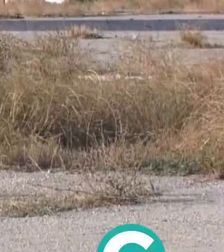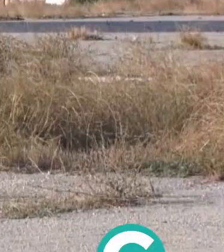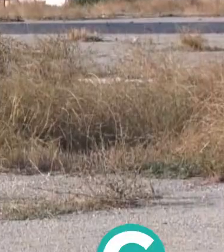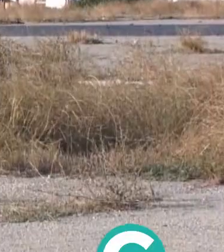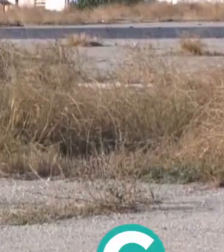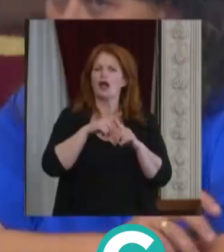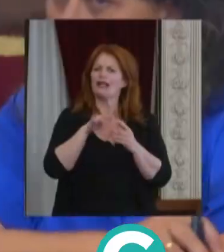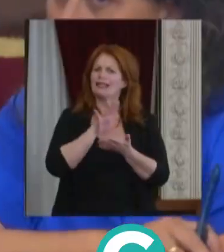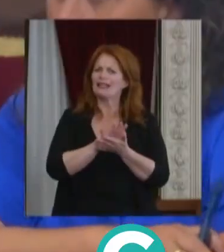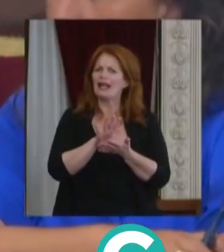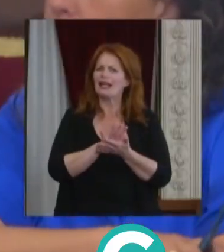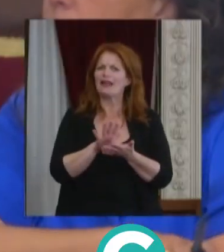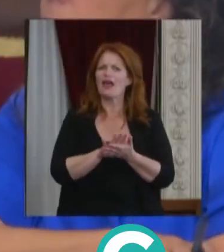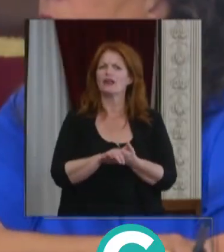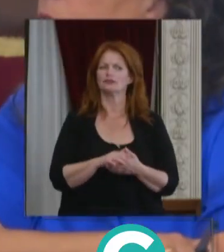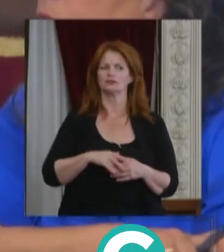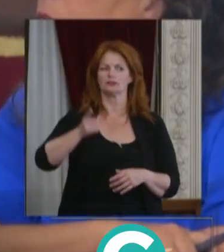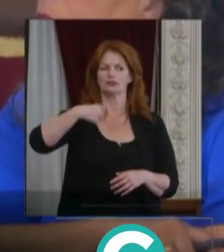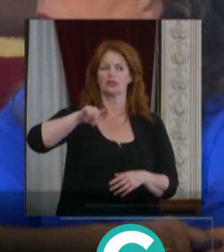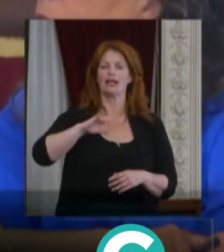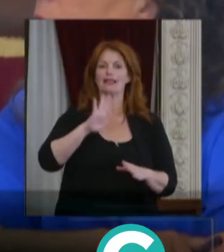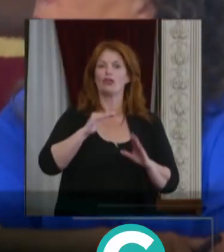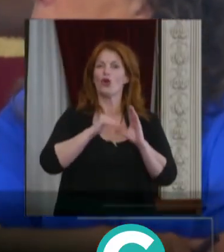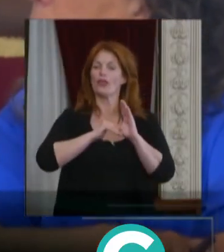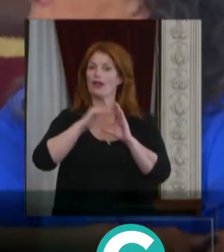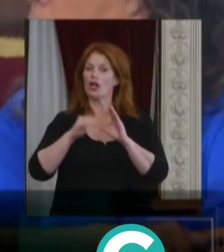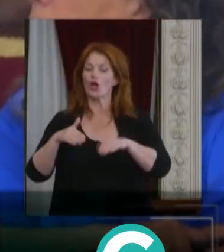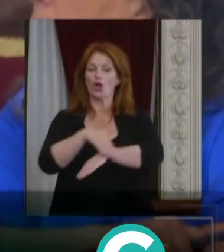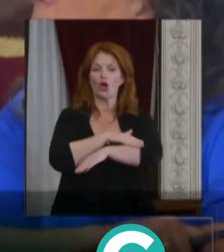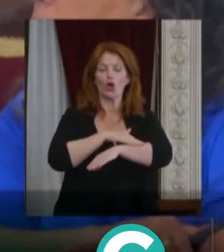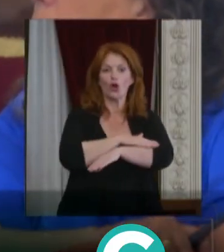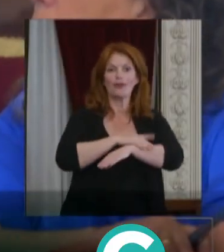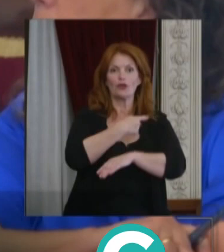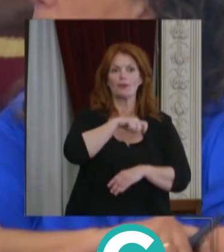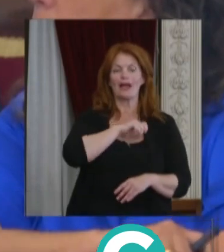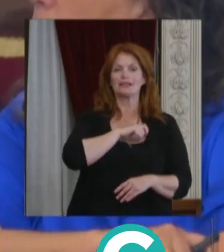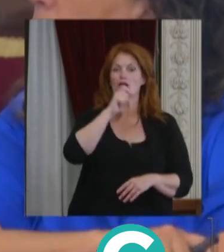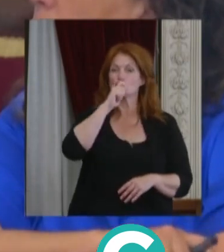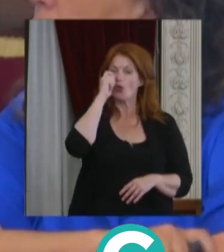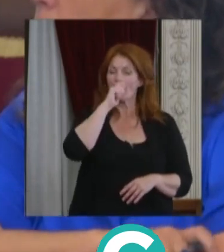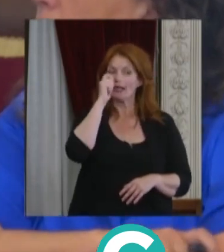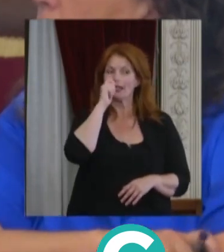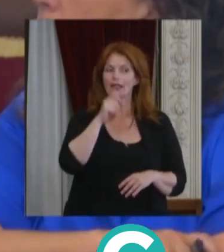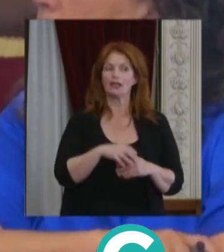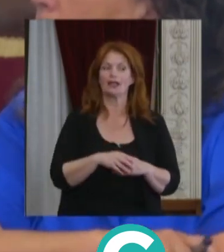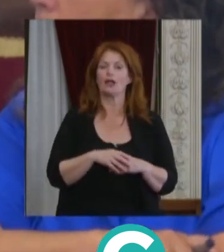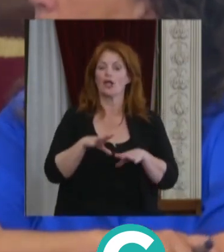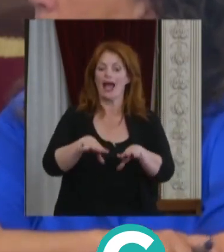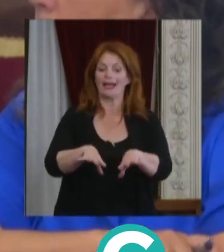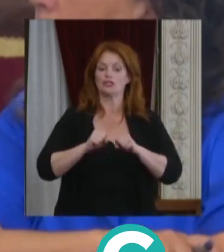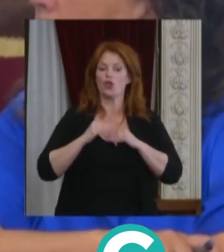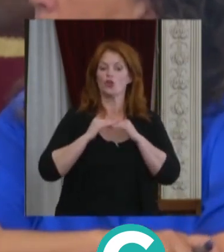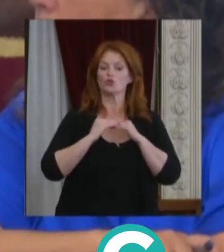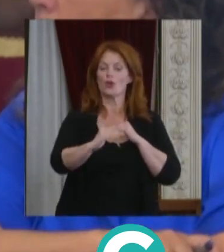La enorme tranquilidad que, estando en zona franca y en el Gobierno de España el Partido Socialista, la adquisición del